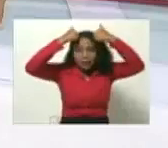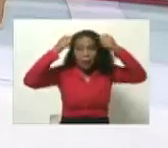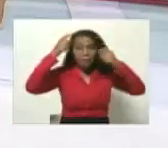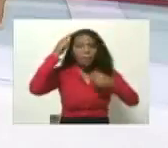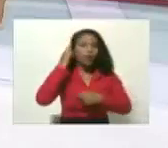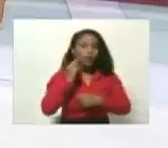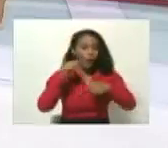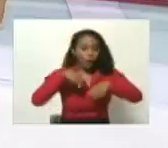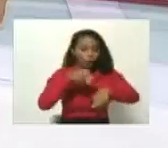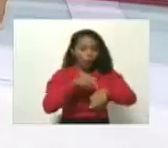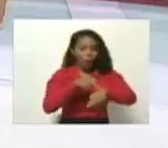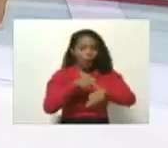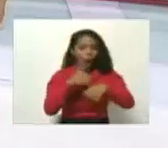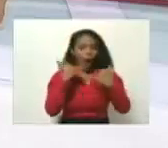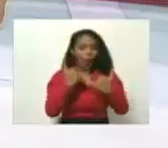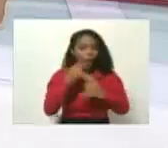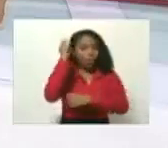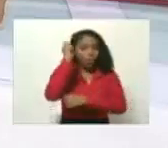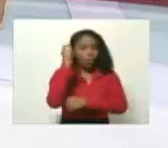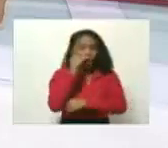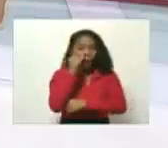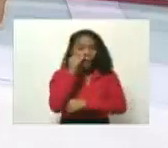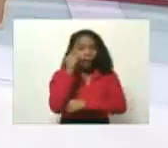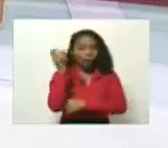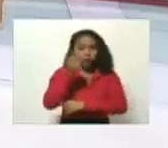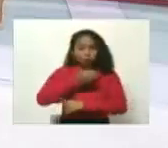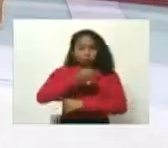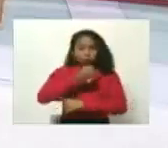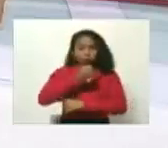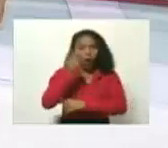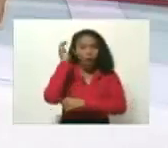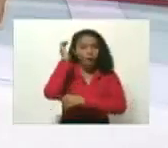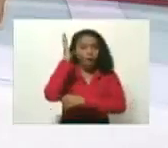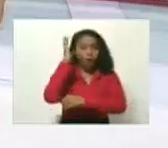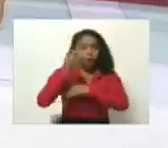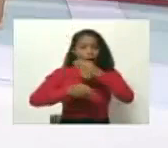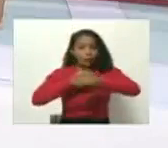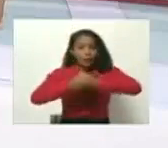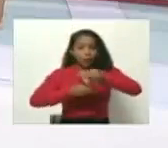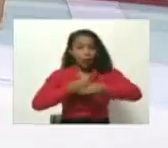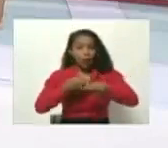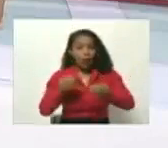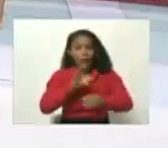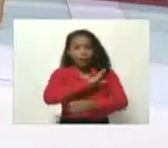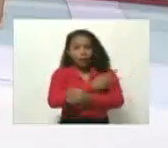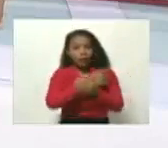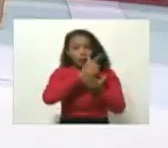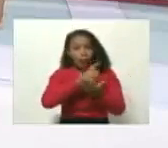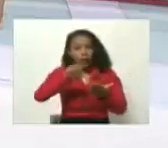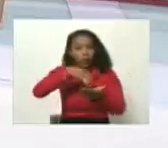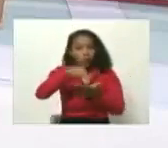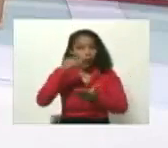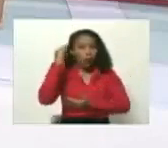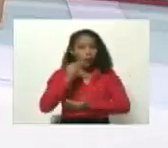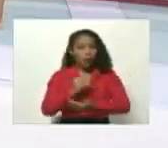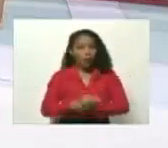A esta hora vamos a escuchar al diputado Francisco Ameliash en un foro realizado por la Fuerza Armada Nacional